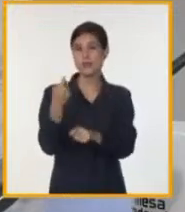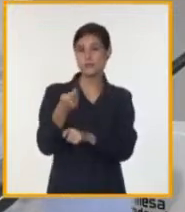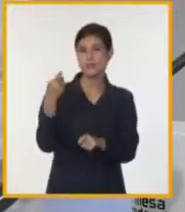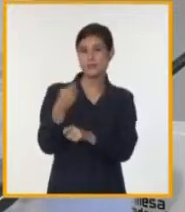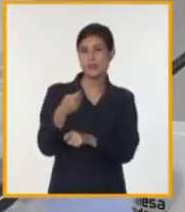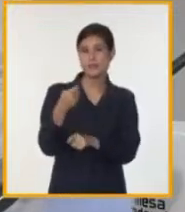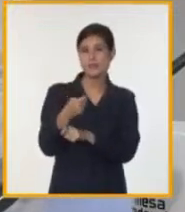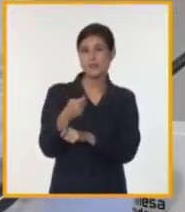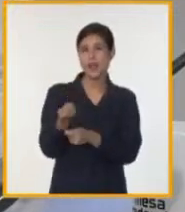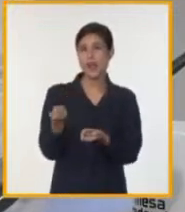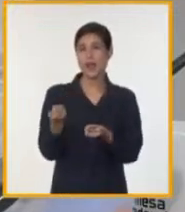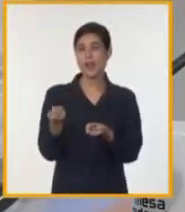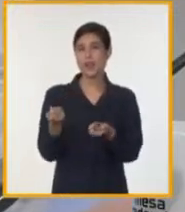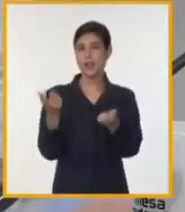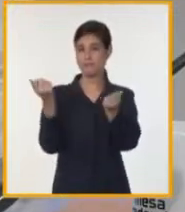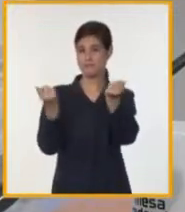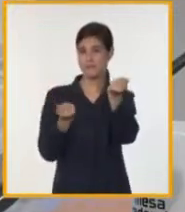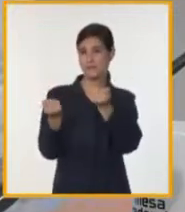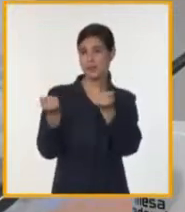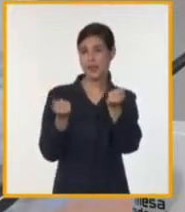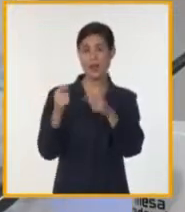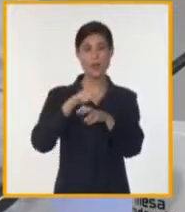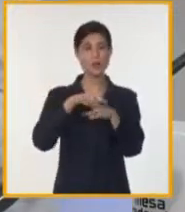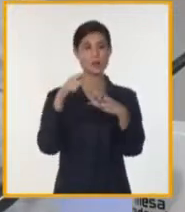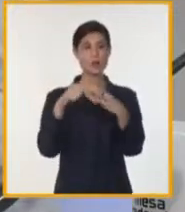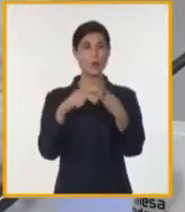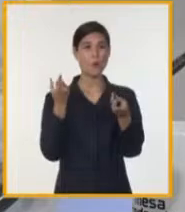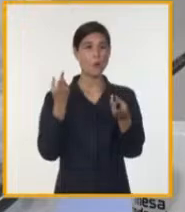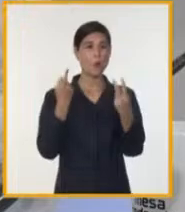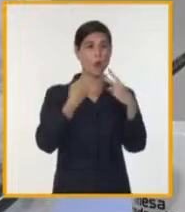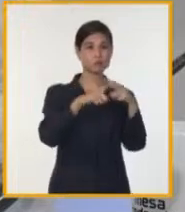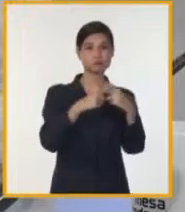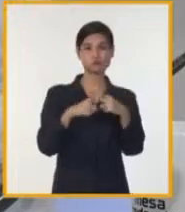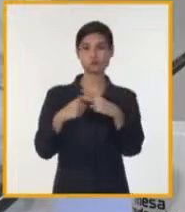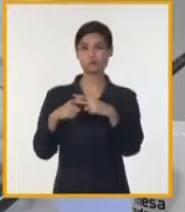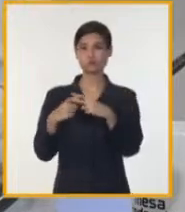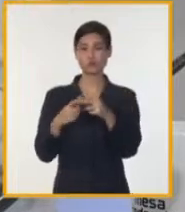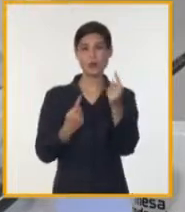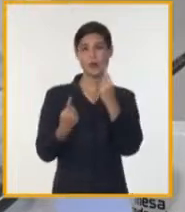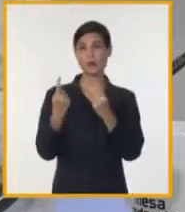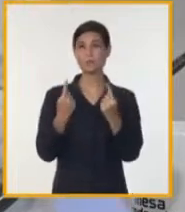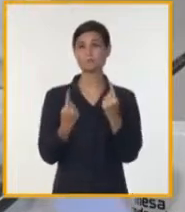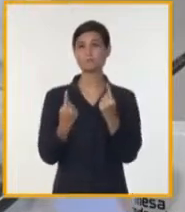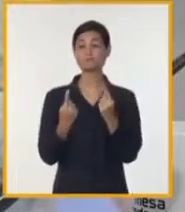sobre el tema de la revisión técnica automotor. De esto se ha recibido, Randy, un total de